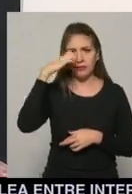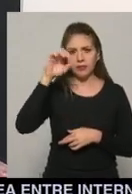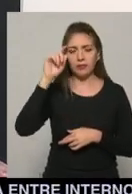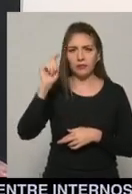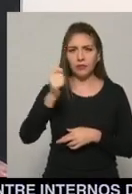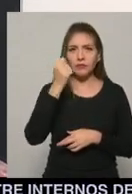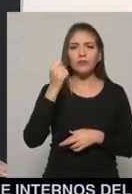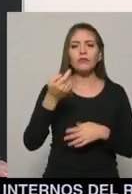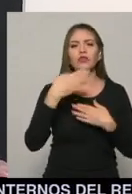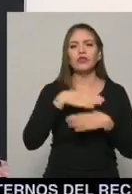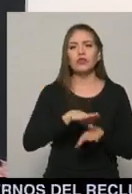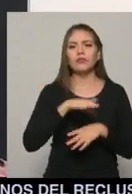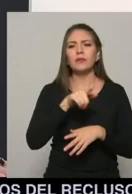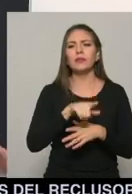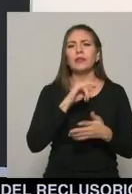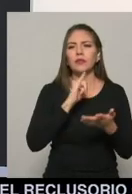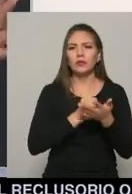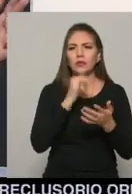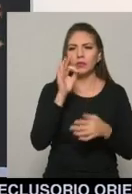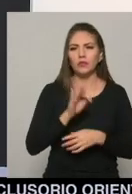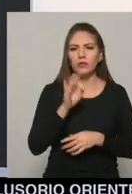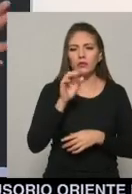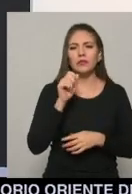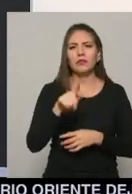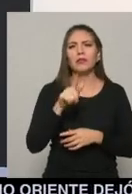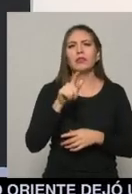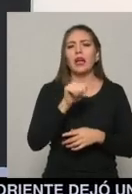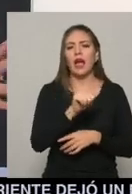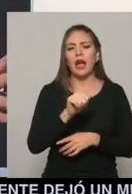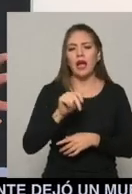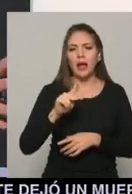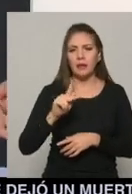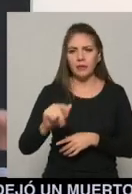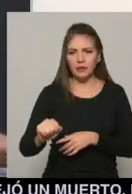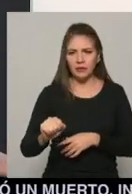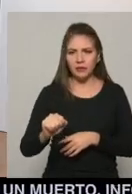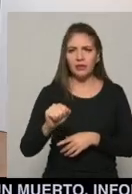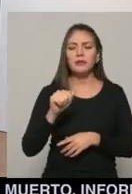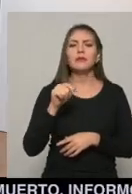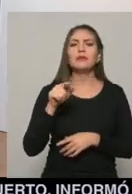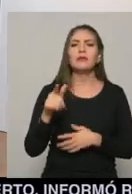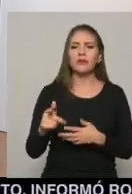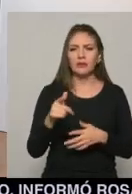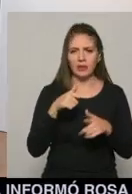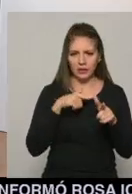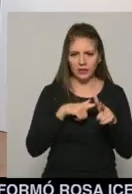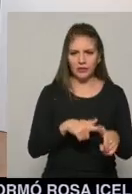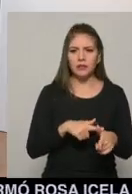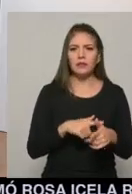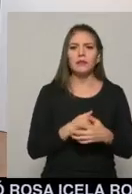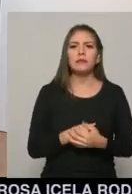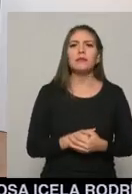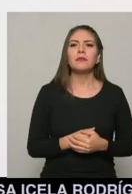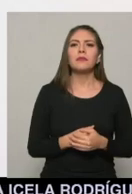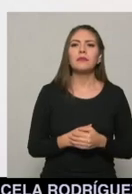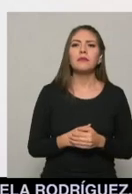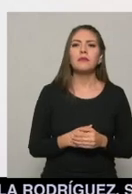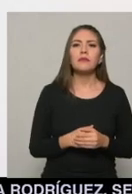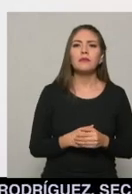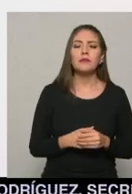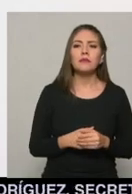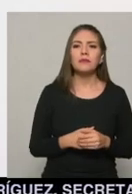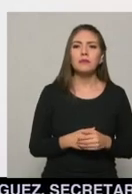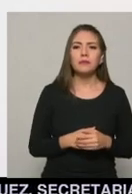impuestos en las plataformas digitales como parte de esto que llamamos centro comercial virtual. Jorge, continuamos con la charla. Bueno, pues esta es